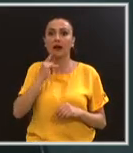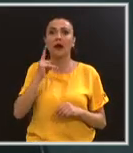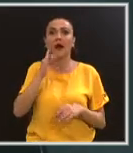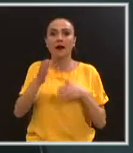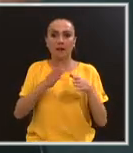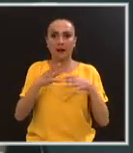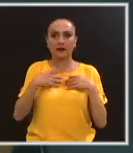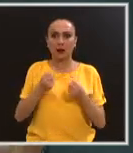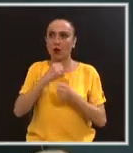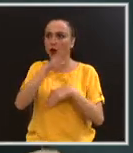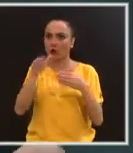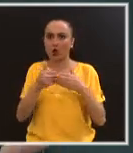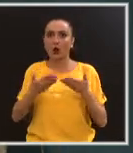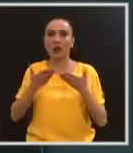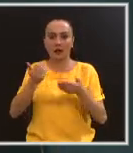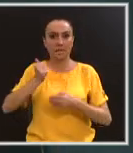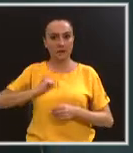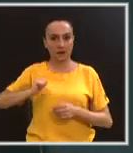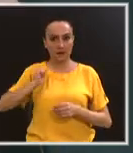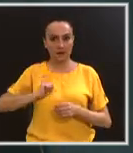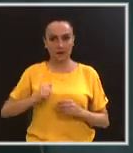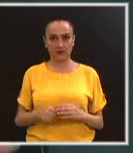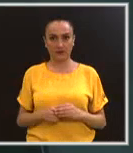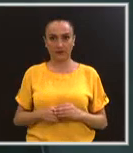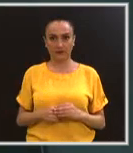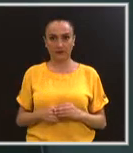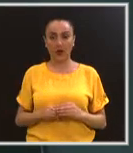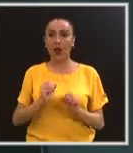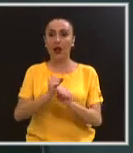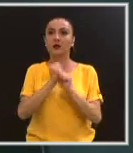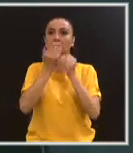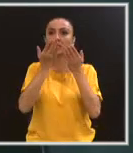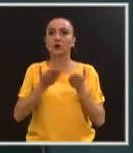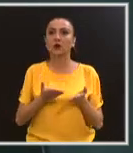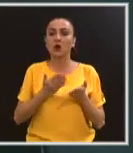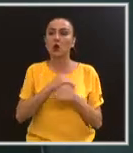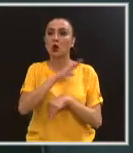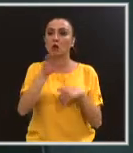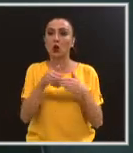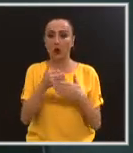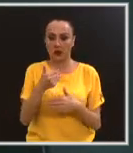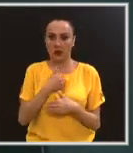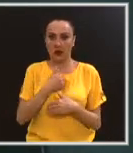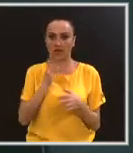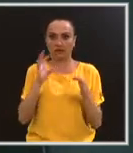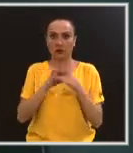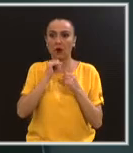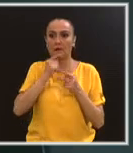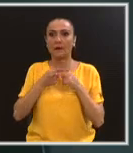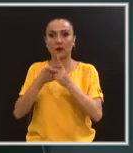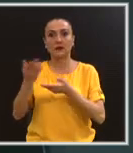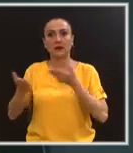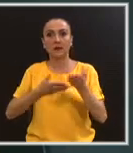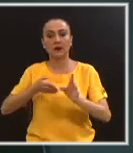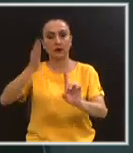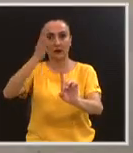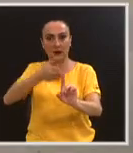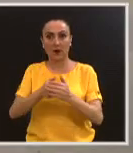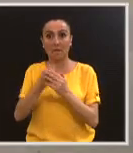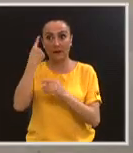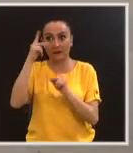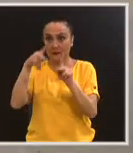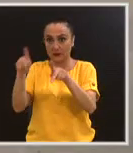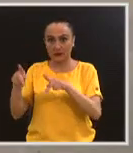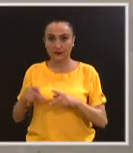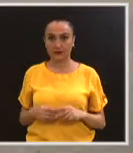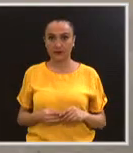salud a todos los prestadores privados a las aseguradoras y todos los que tengan que ver con prestación de servicios directos para las